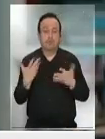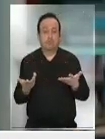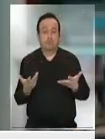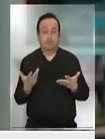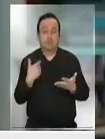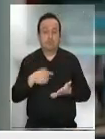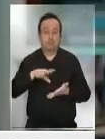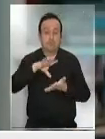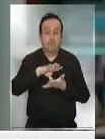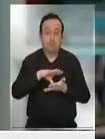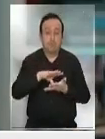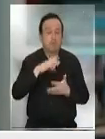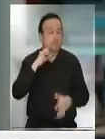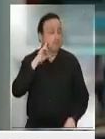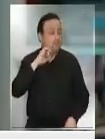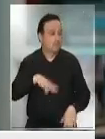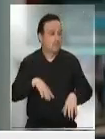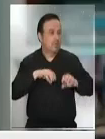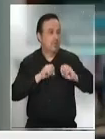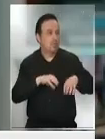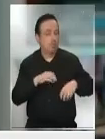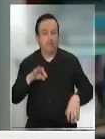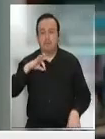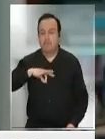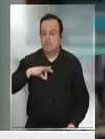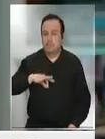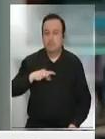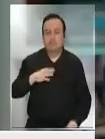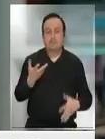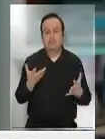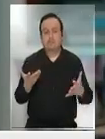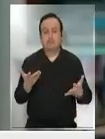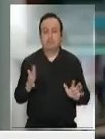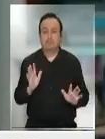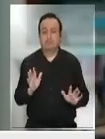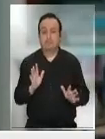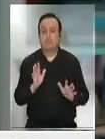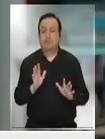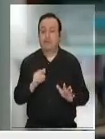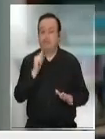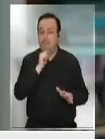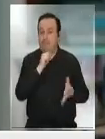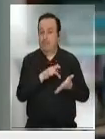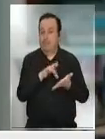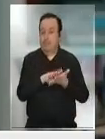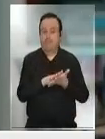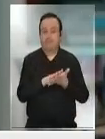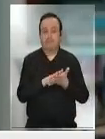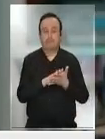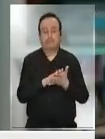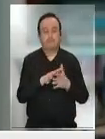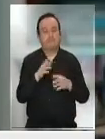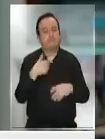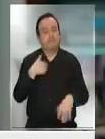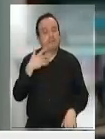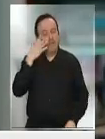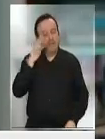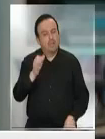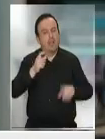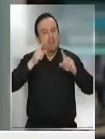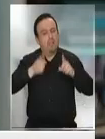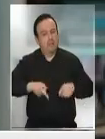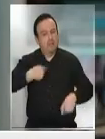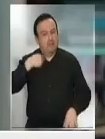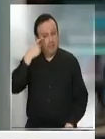país. Teníamos que hacer educación, pensiones y estábamos un poco en debe. Pero sí creo que nos teníamos